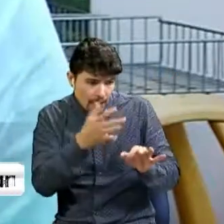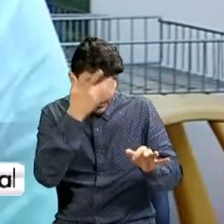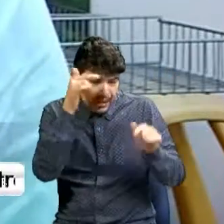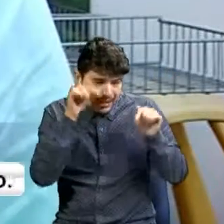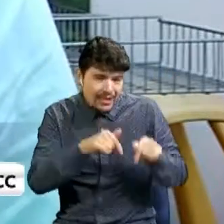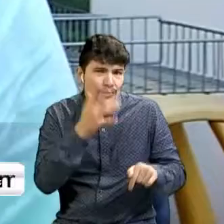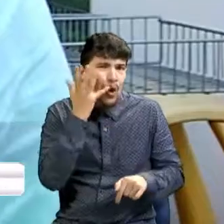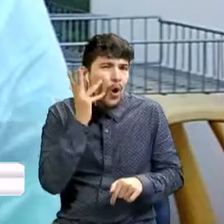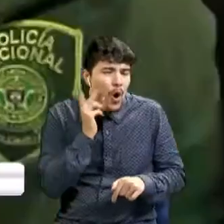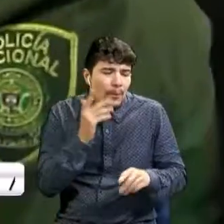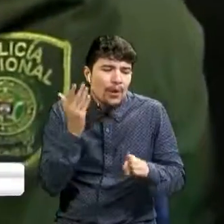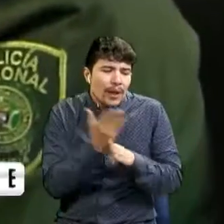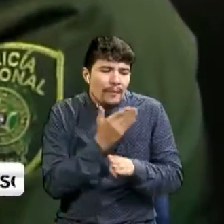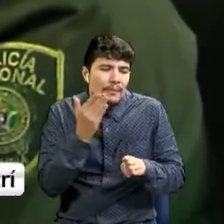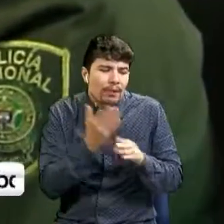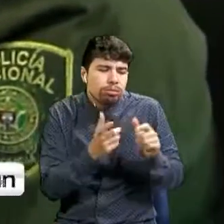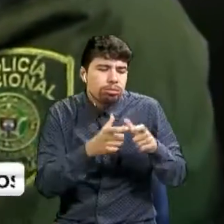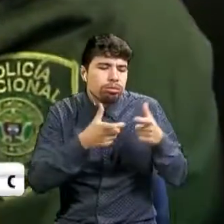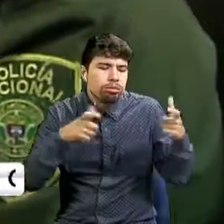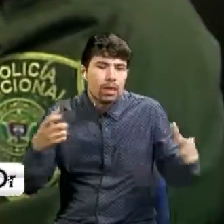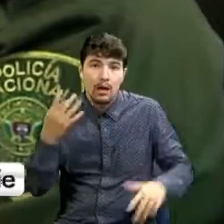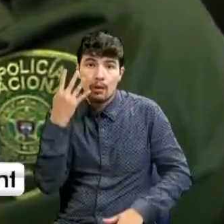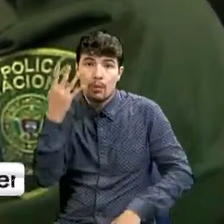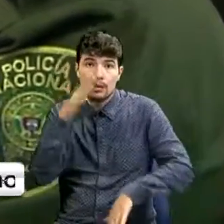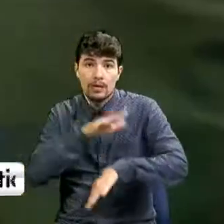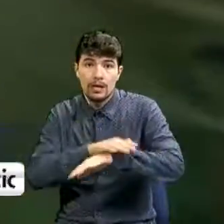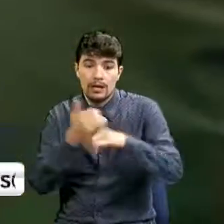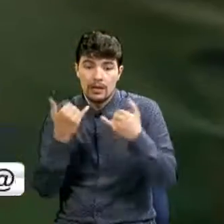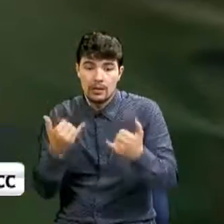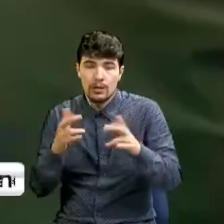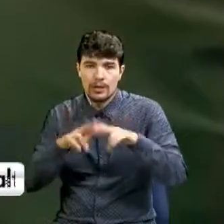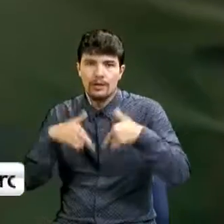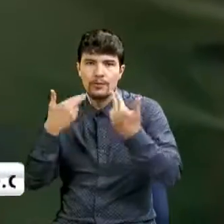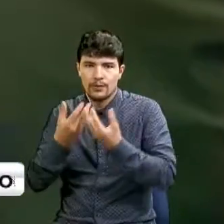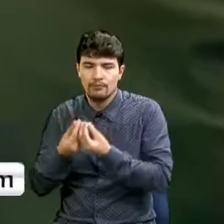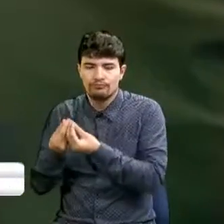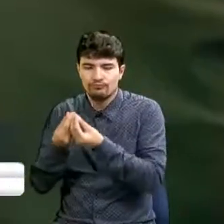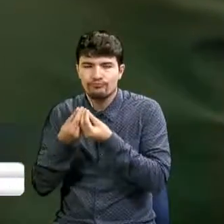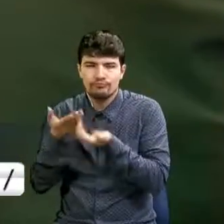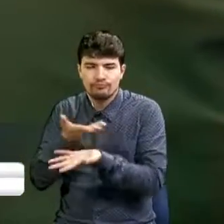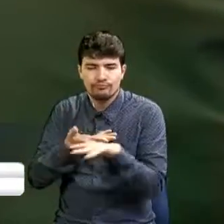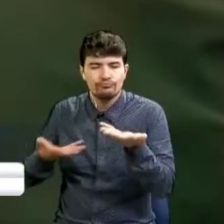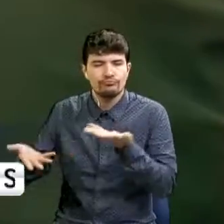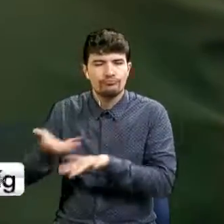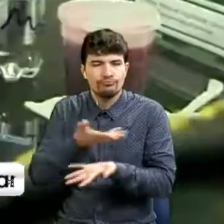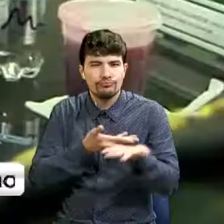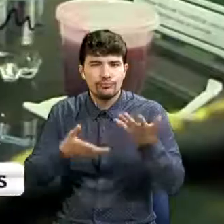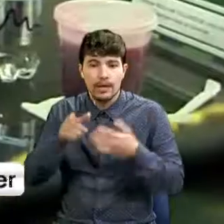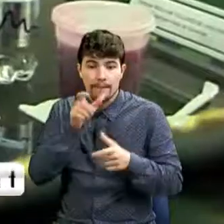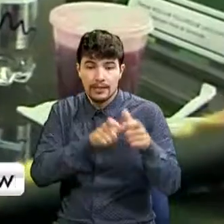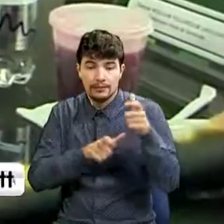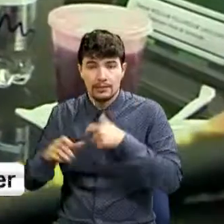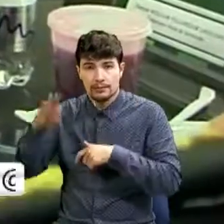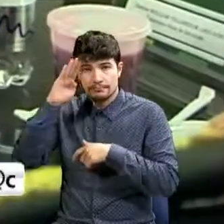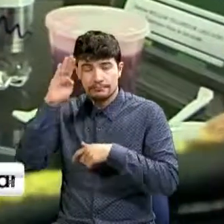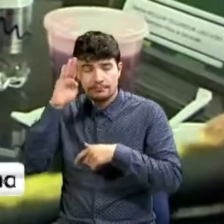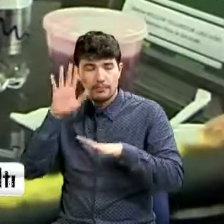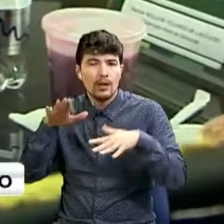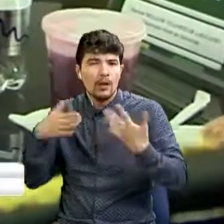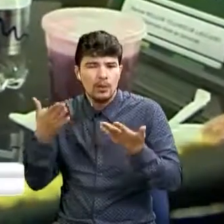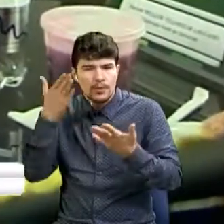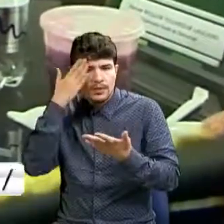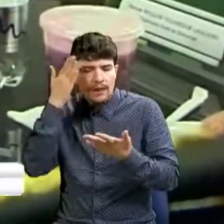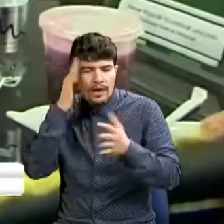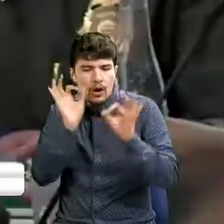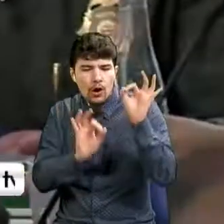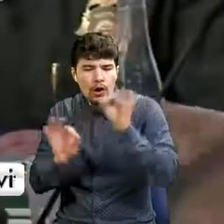y se va a agudizar más para las 4 de la tarde de hoy se tiene previsto el consejo extraordinario de seguridad donde las autoridades debatirán el tema de orden